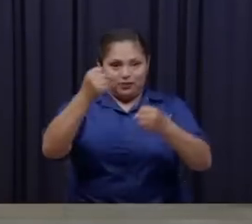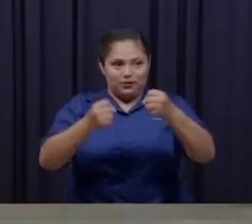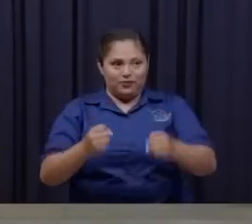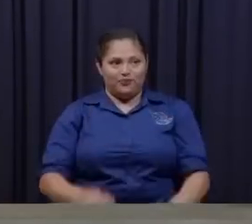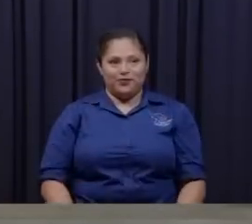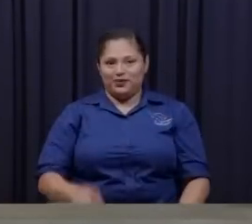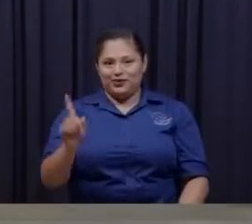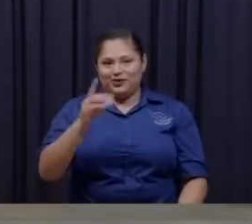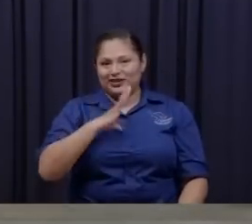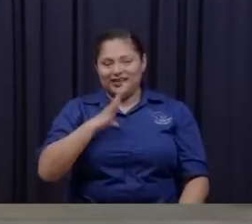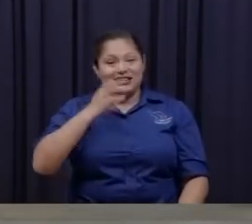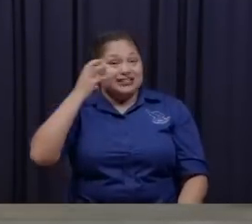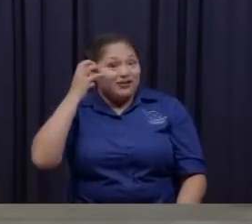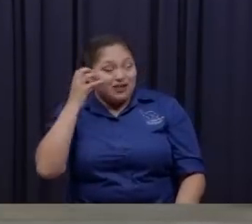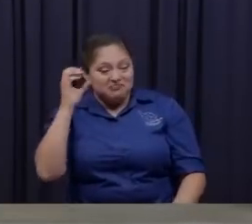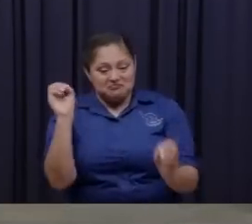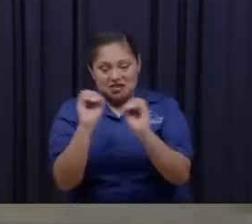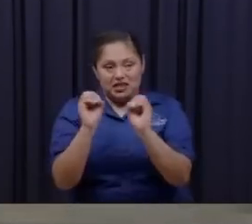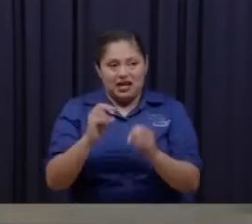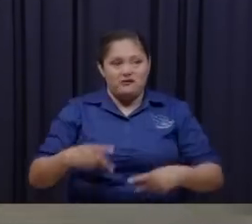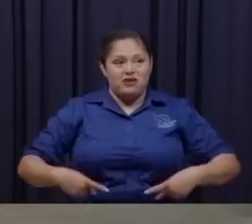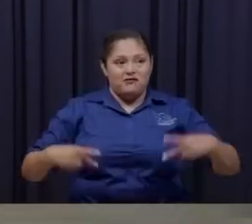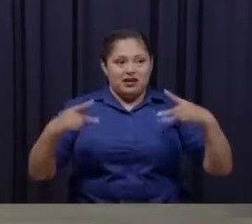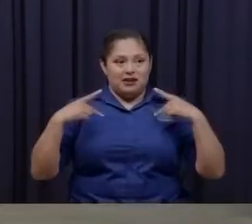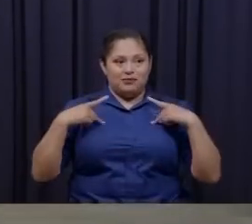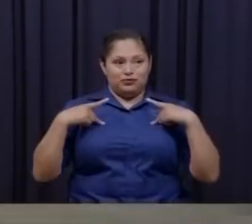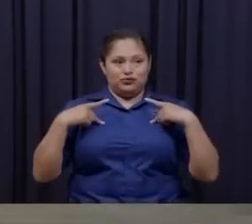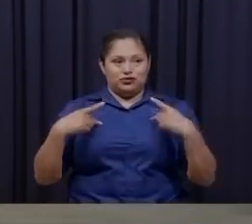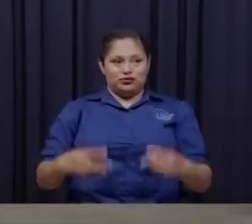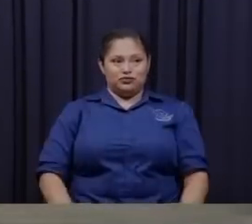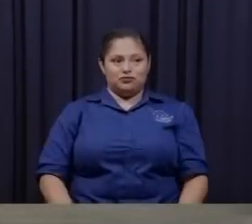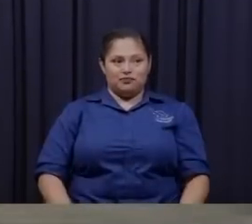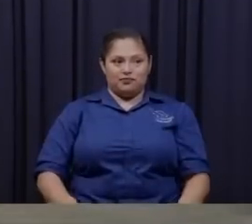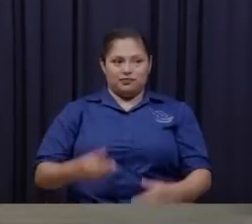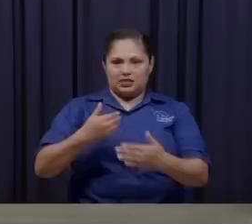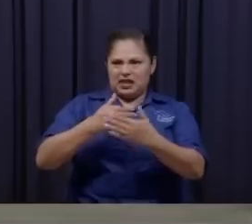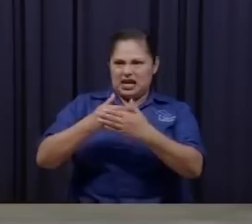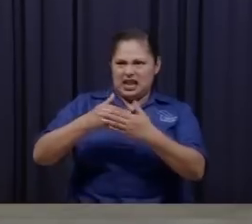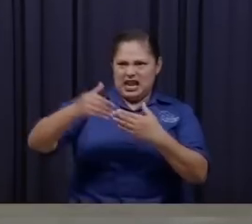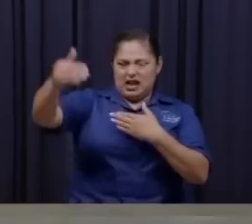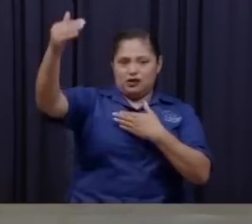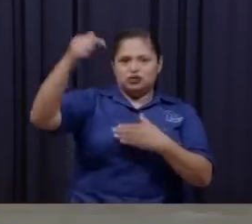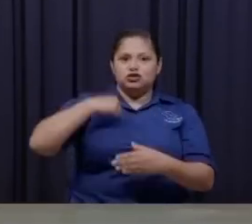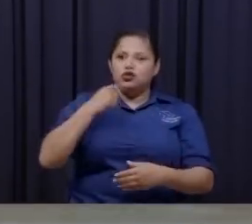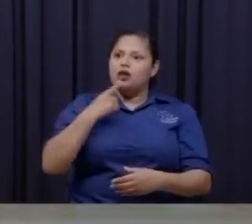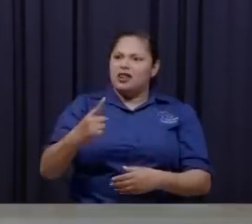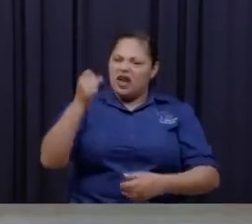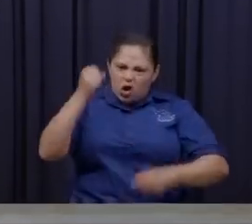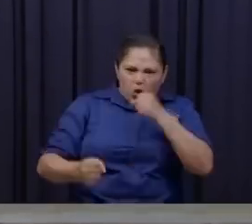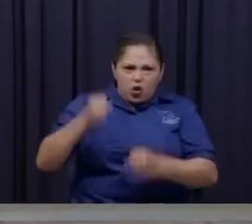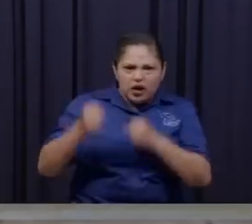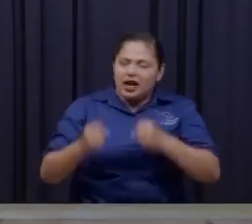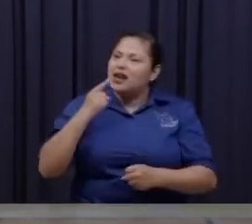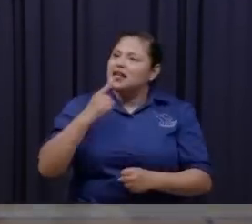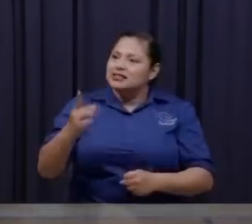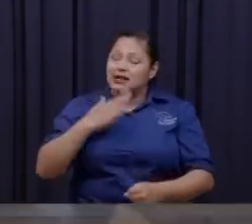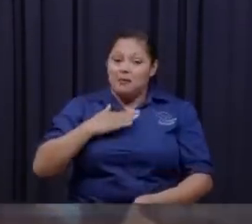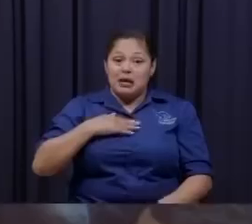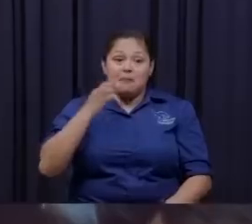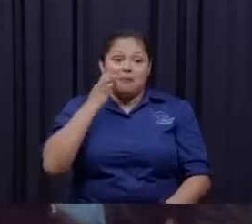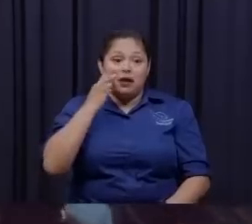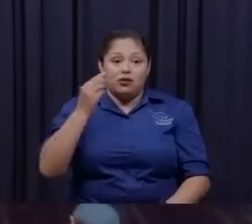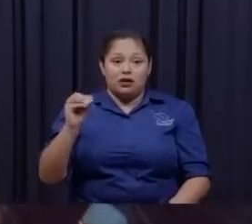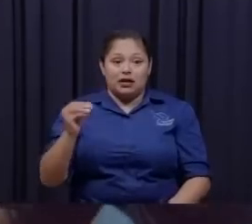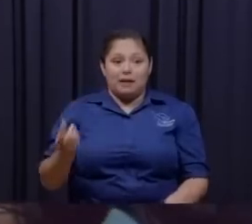nada. Y vivíamos nosotros como a 2 kilómetros de ahí. Le dije, ¡corre! Y le decía a mi papá lo que me pasó.